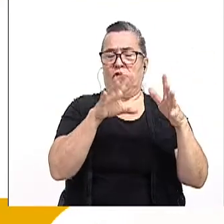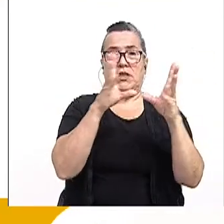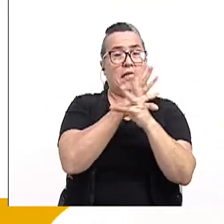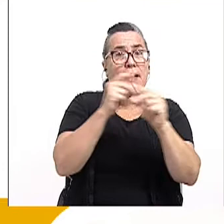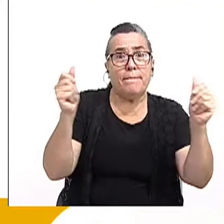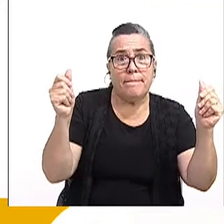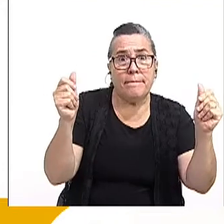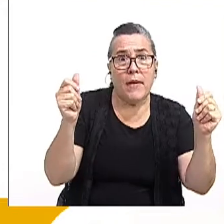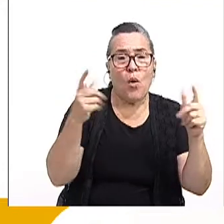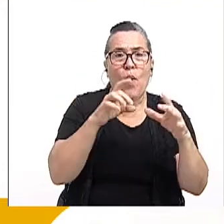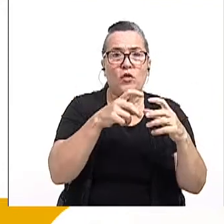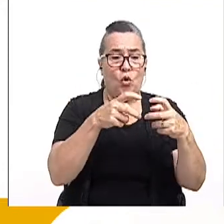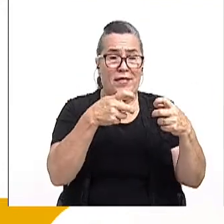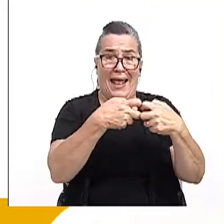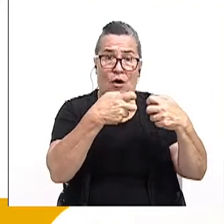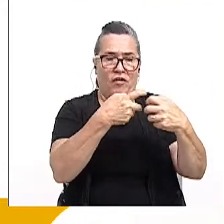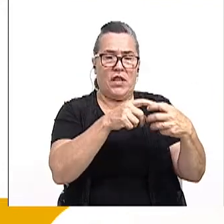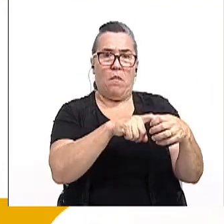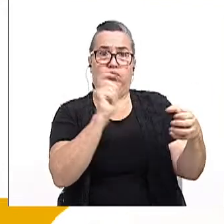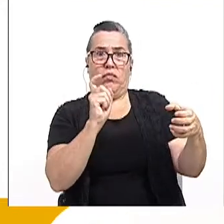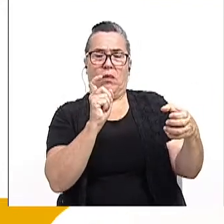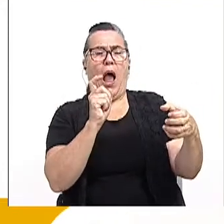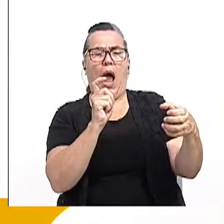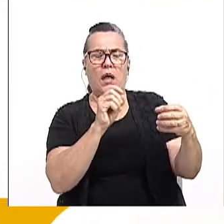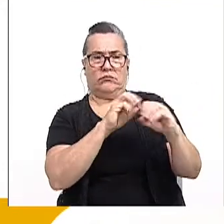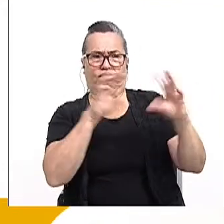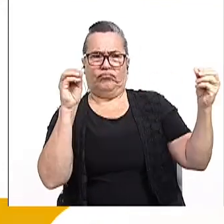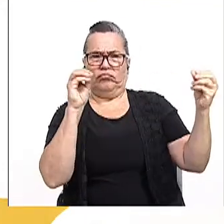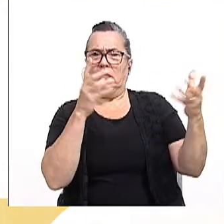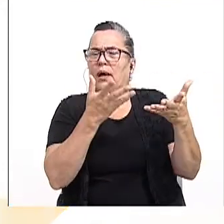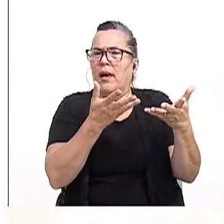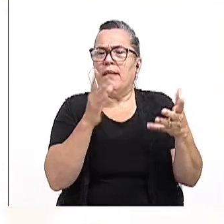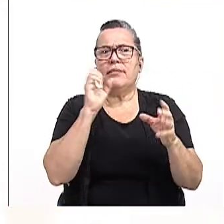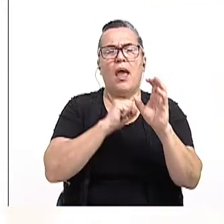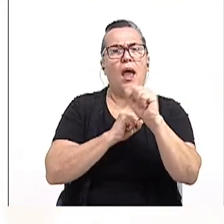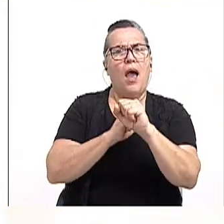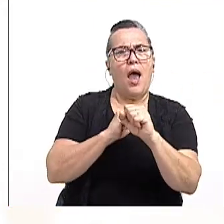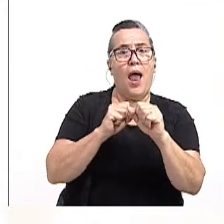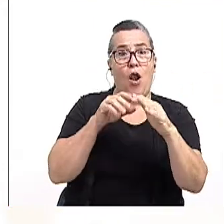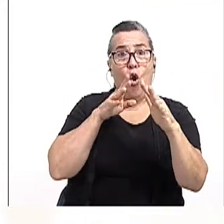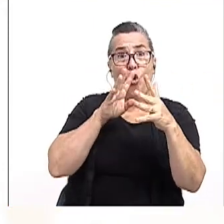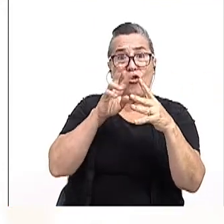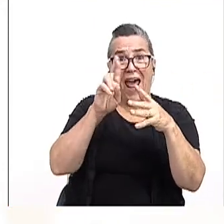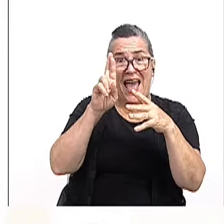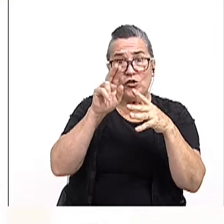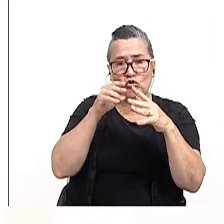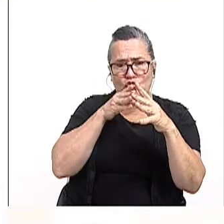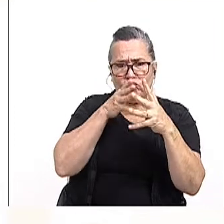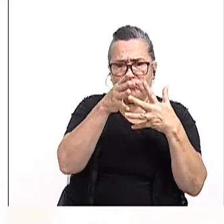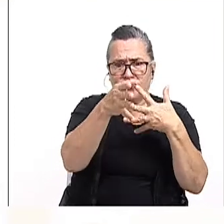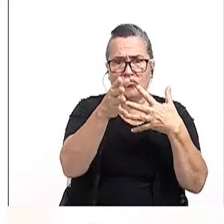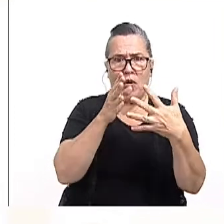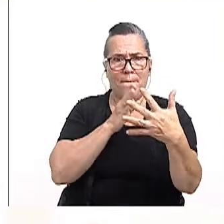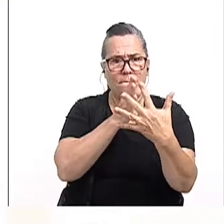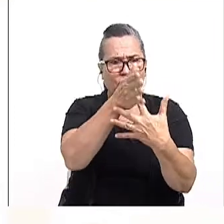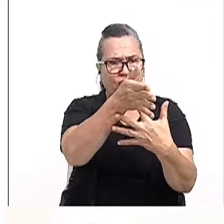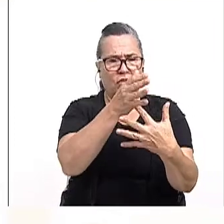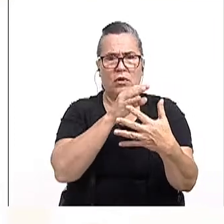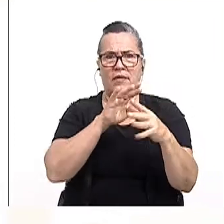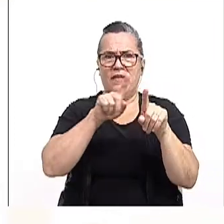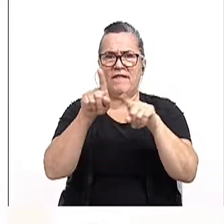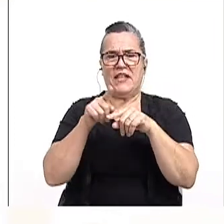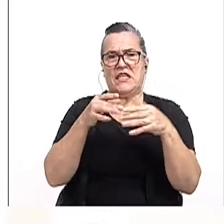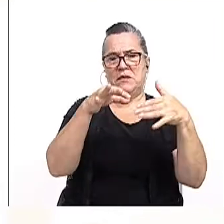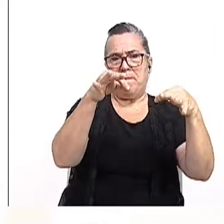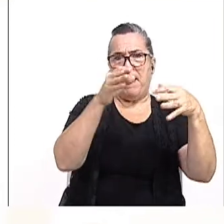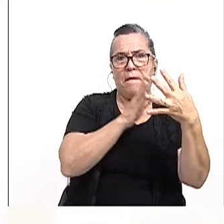desaparecía cuando se desconectaba de la corriente. Pronto descubrió que estos rayos atravesaban distintos tipos de materiales, así como el